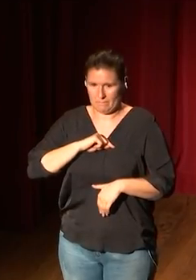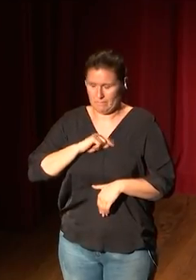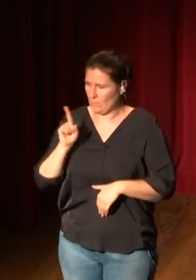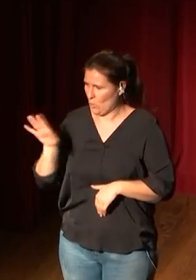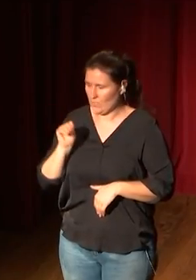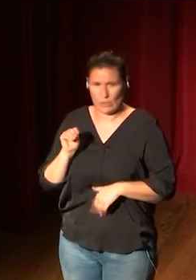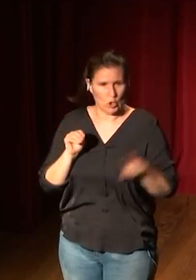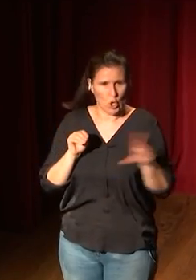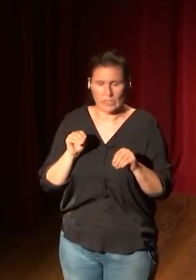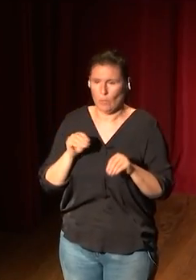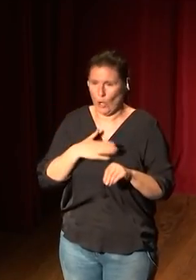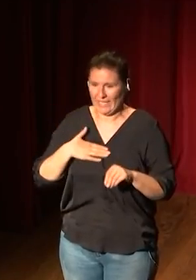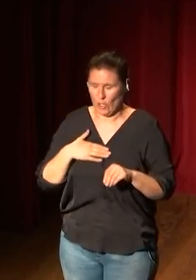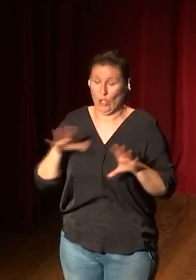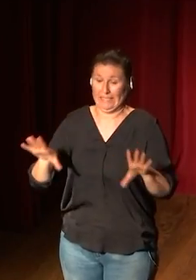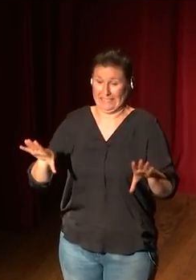a unos ni a otros por entenderlo todo